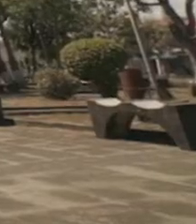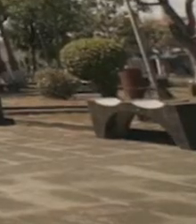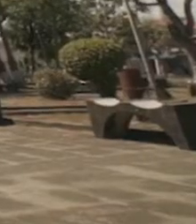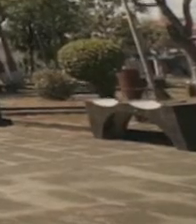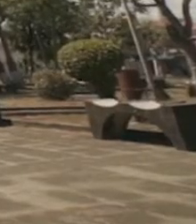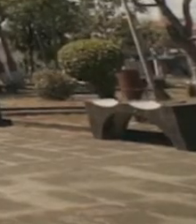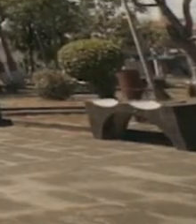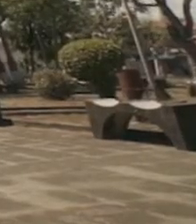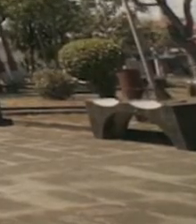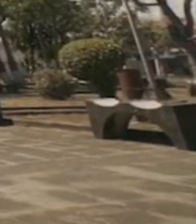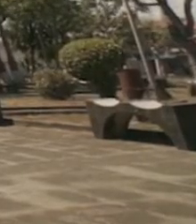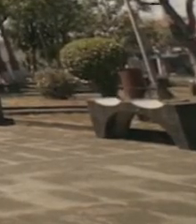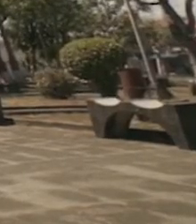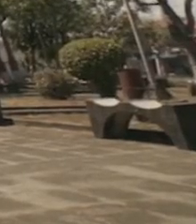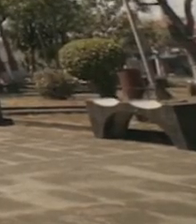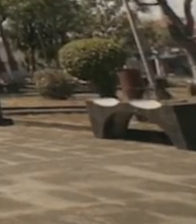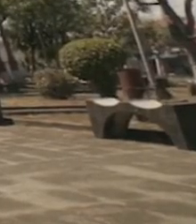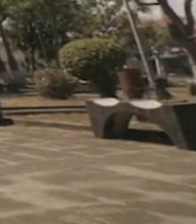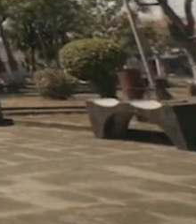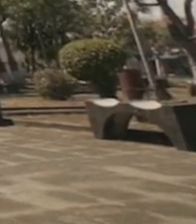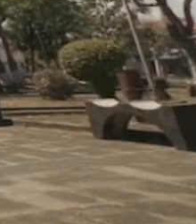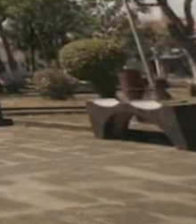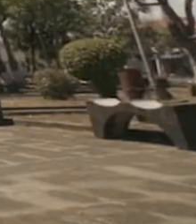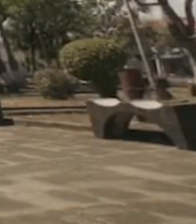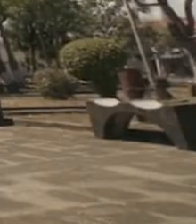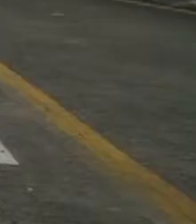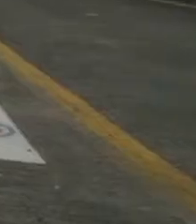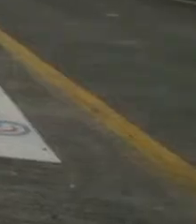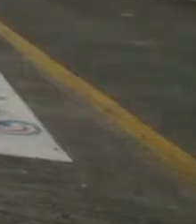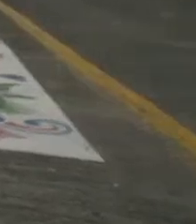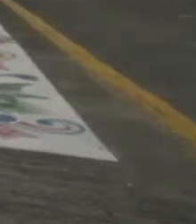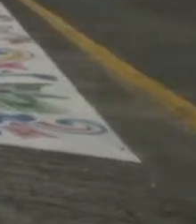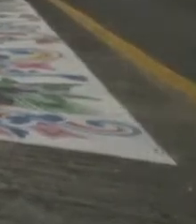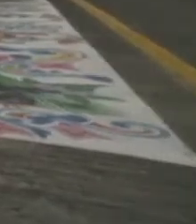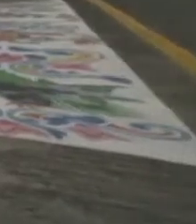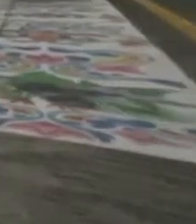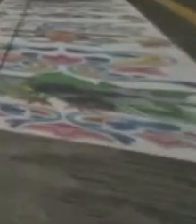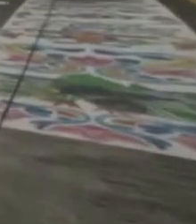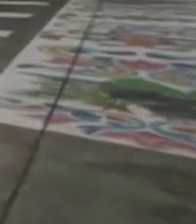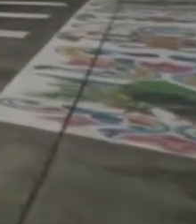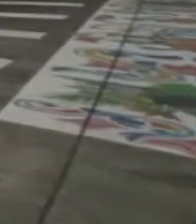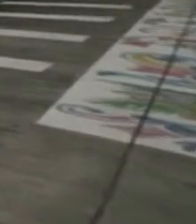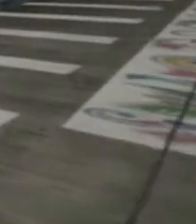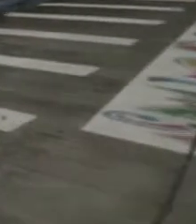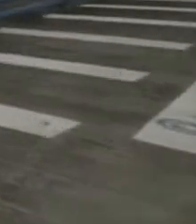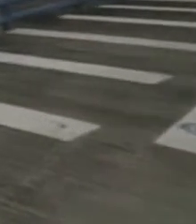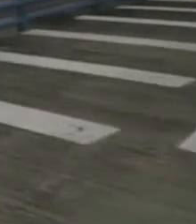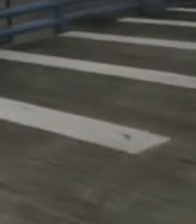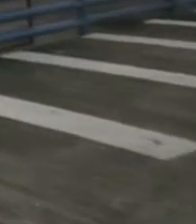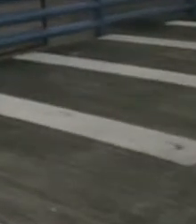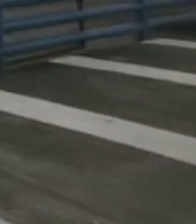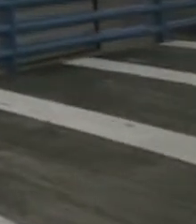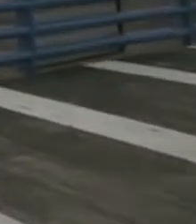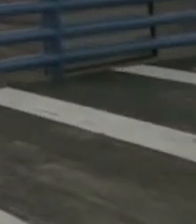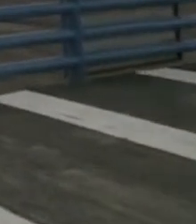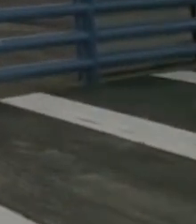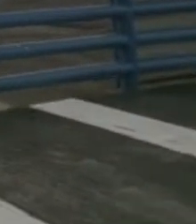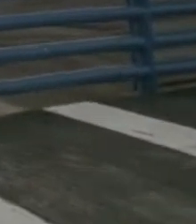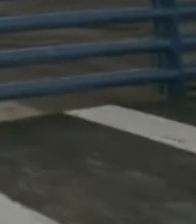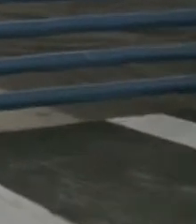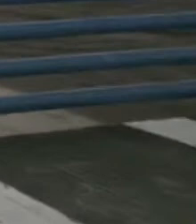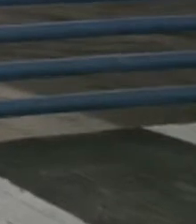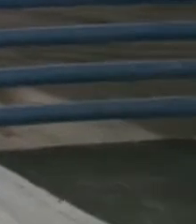tienen. No se puede. Yo sé, pero a veces uno le da importancia a cosas que al final uno descubre